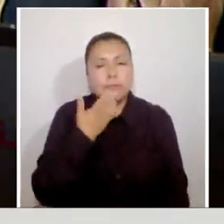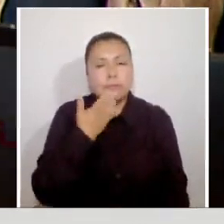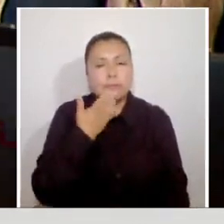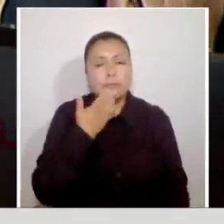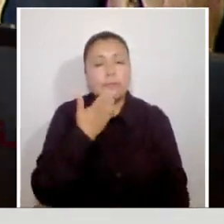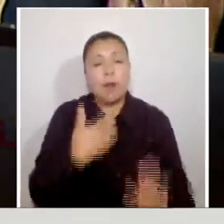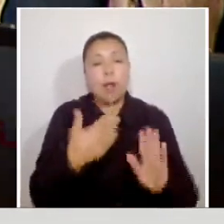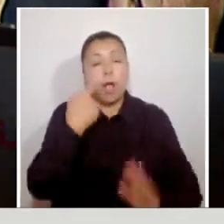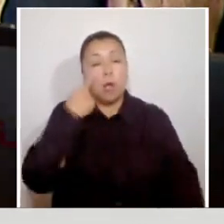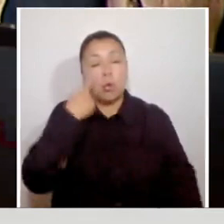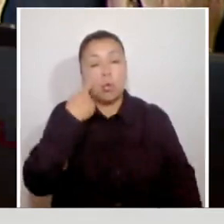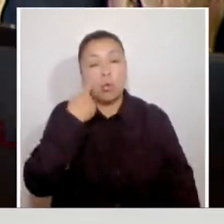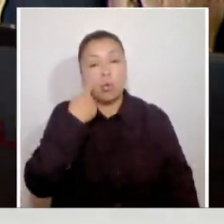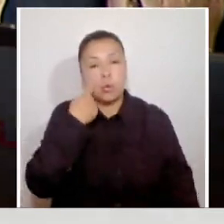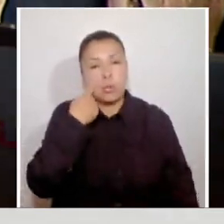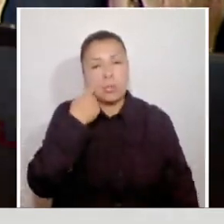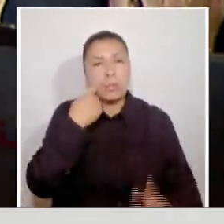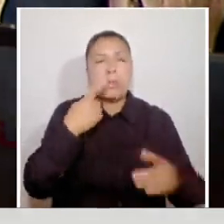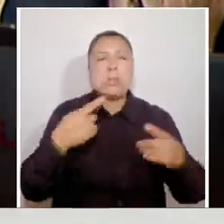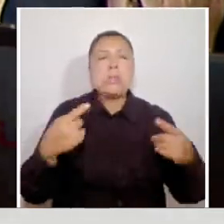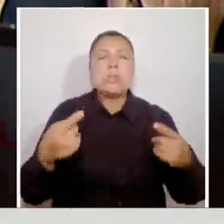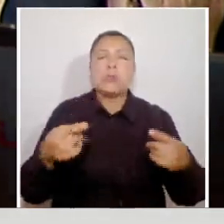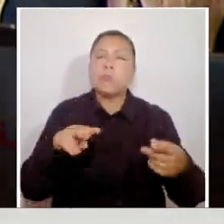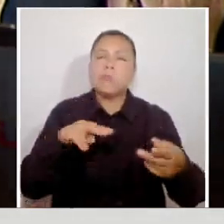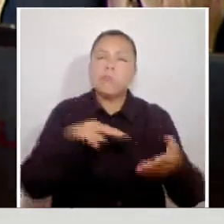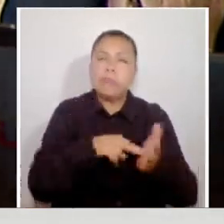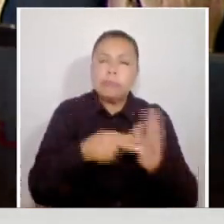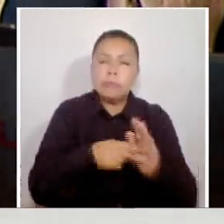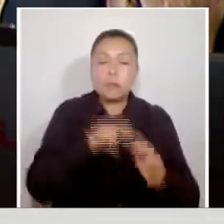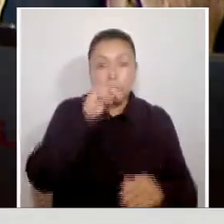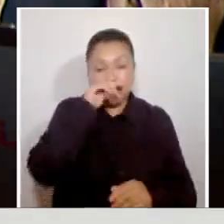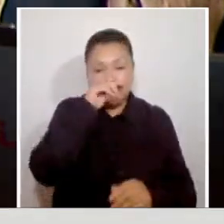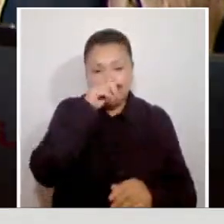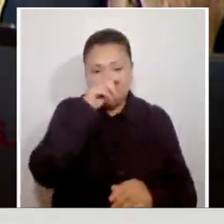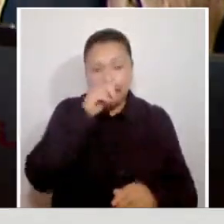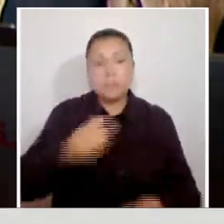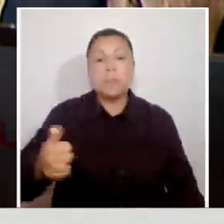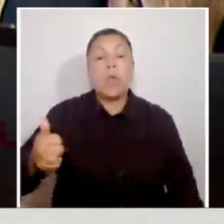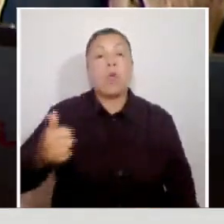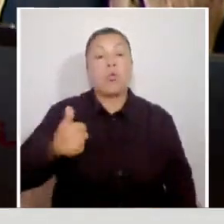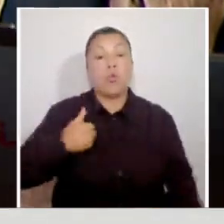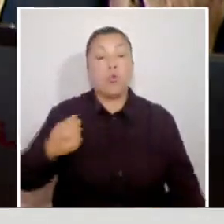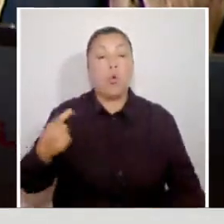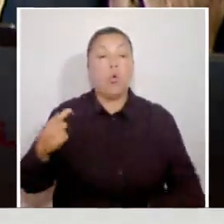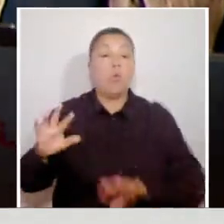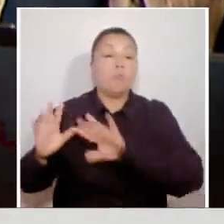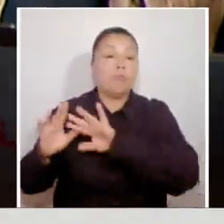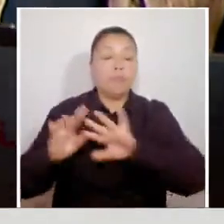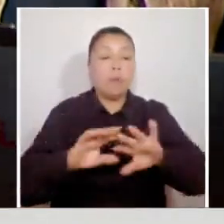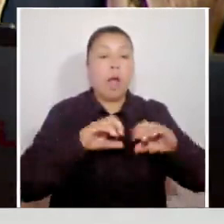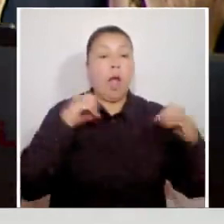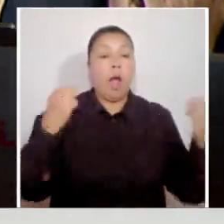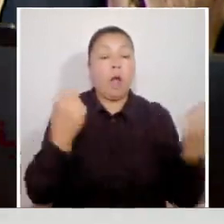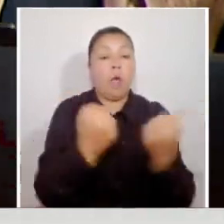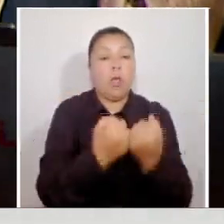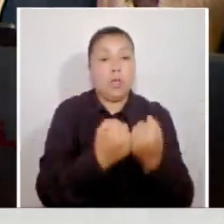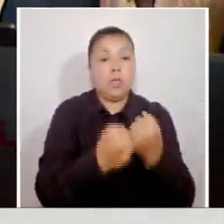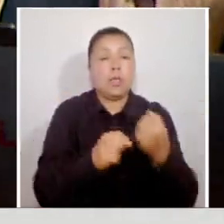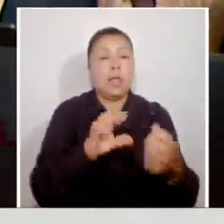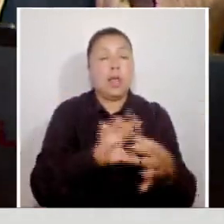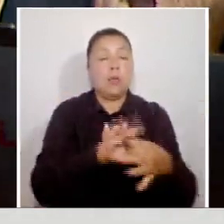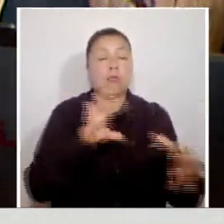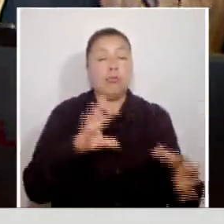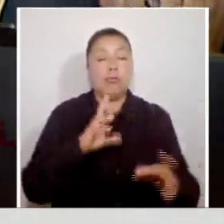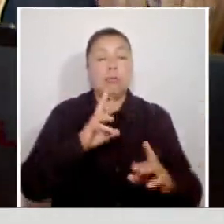han generado controversia a propósito de la asistencia a los estadios y de los problemas que han habido bastante graves respecto al comportamiento de las